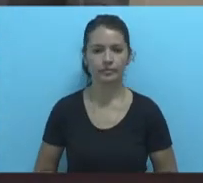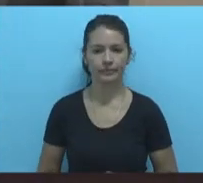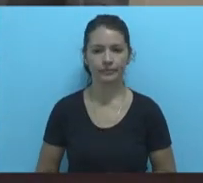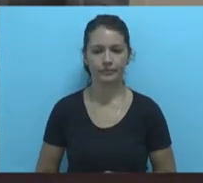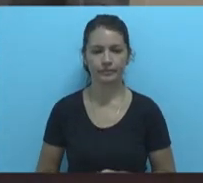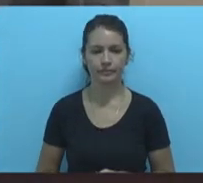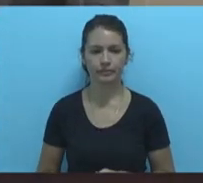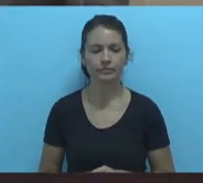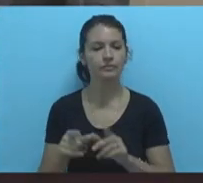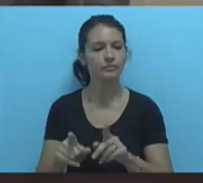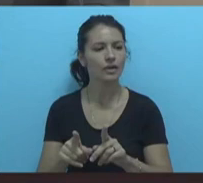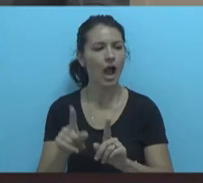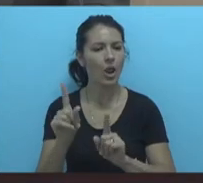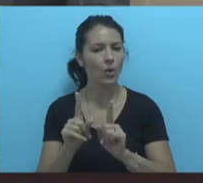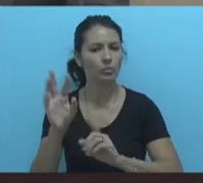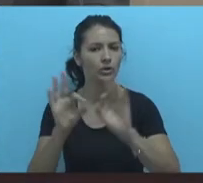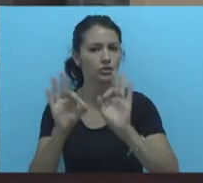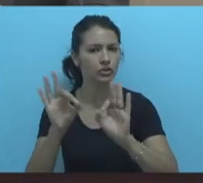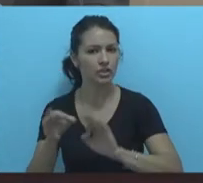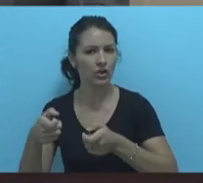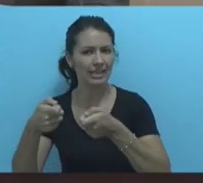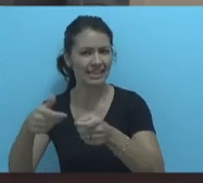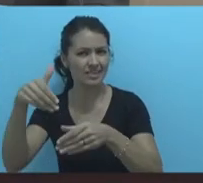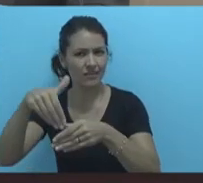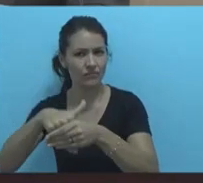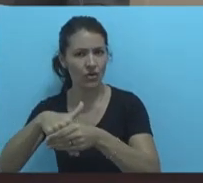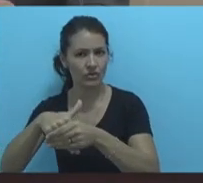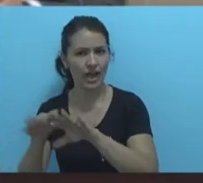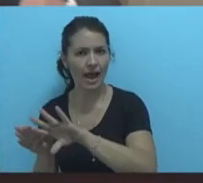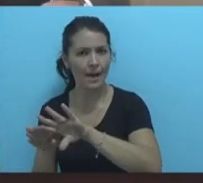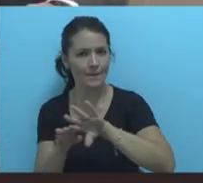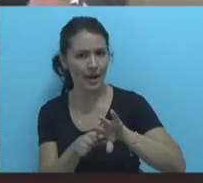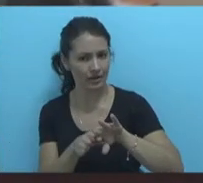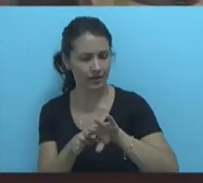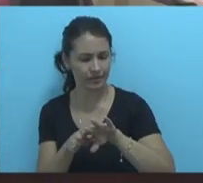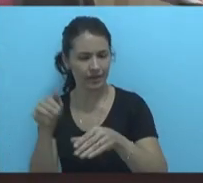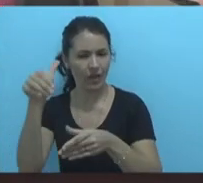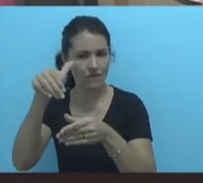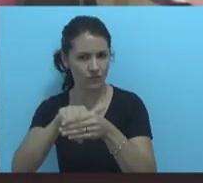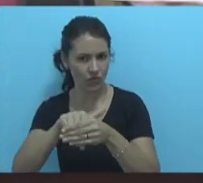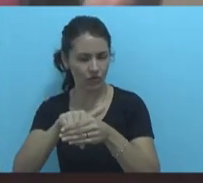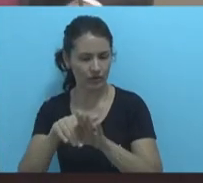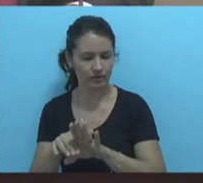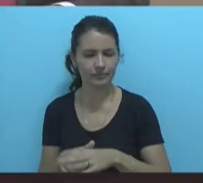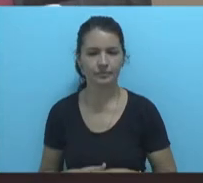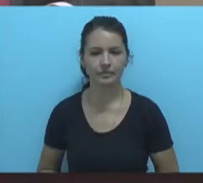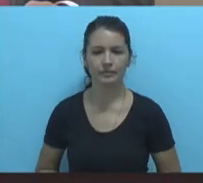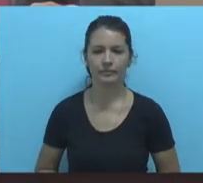tablas, porque los que ingresen y que luego se van a tratar sobre tablas serán leídos directamente por secretaría.